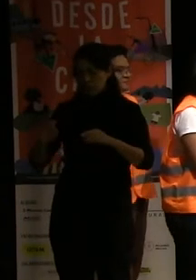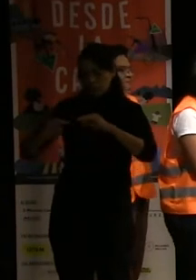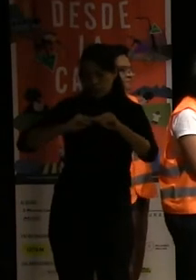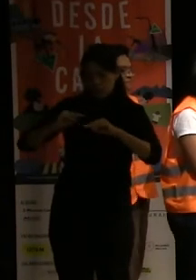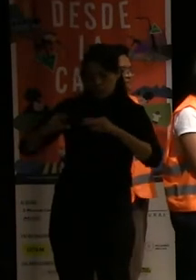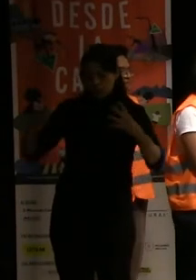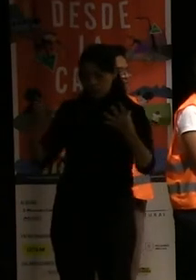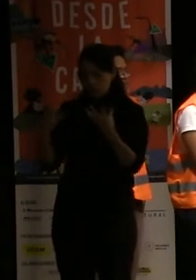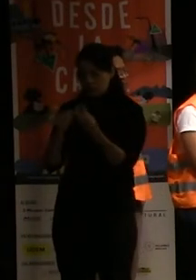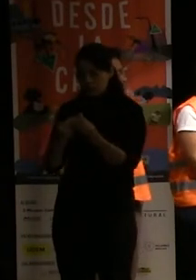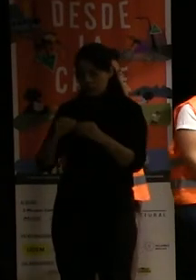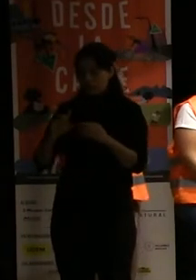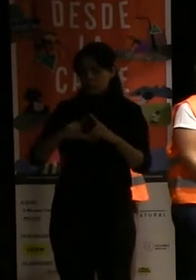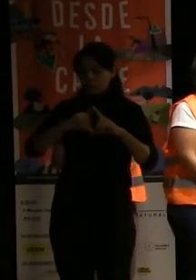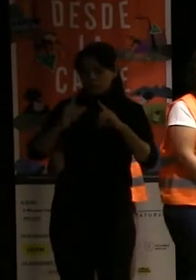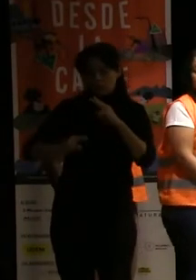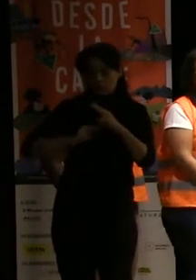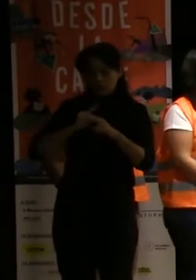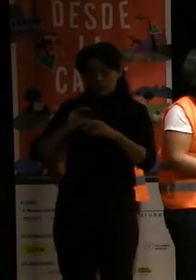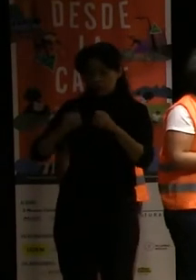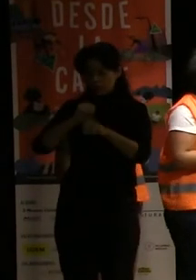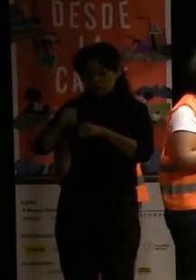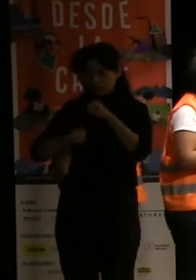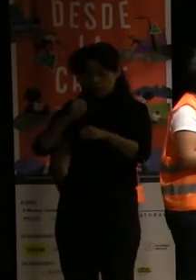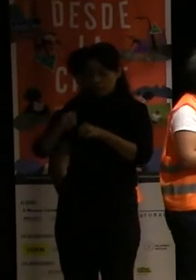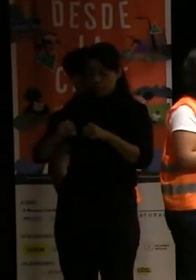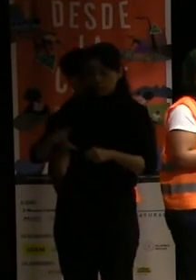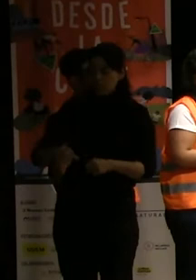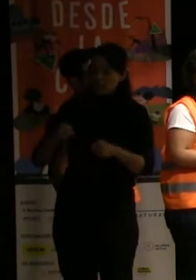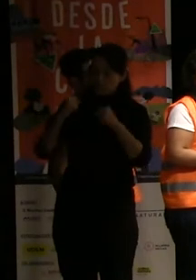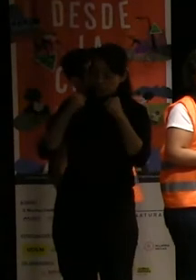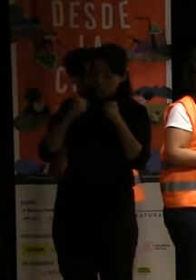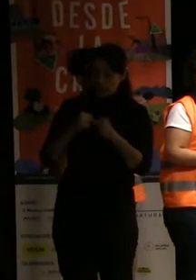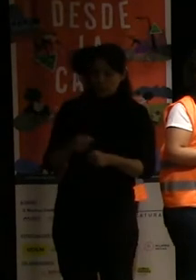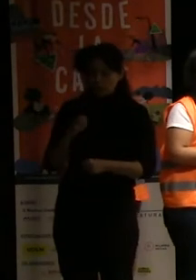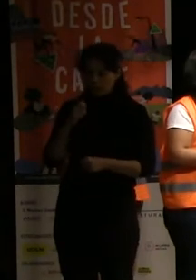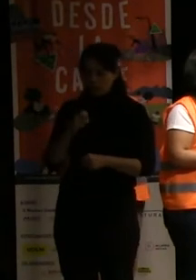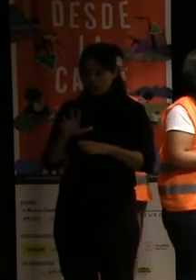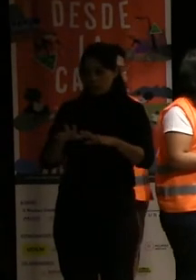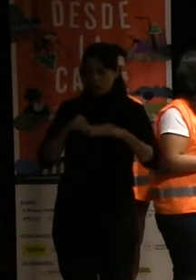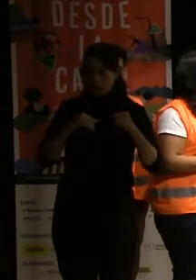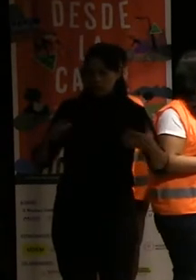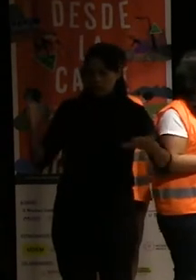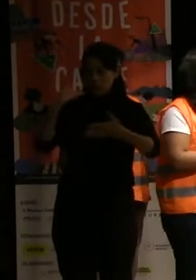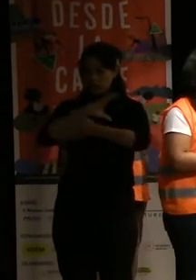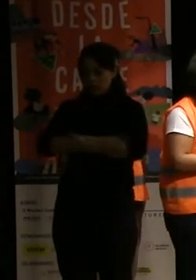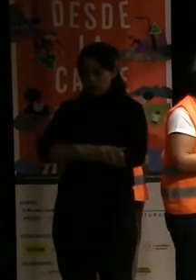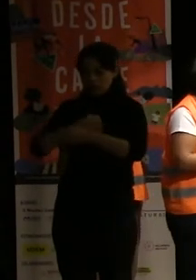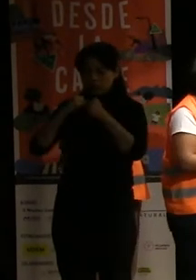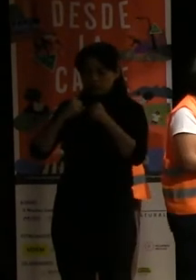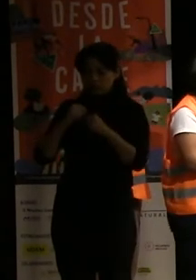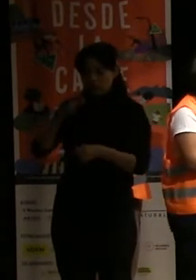el movimiento nacional bicicletero es fuerte y estos eventos nos fortalecen porque aprendemos cada